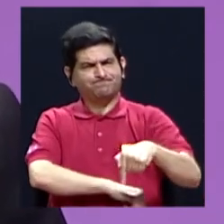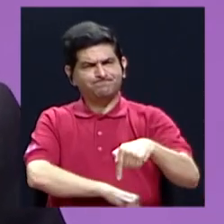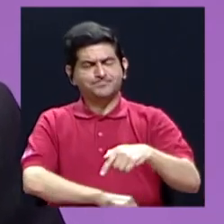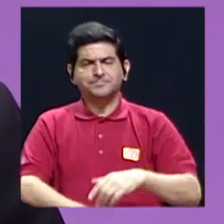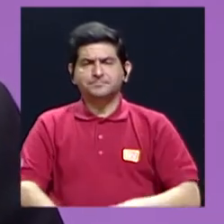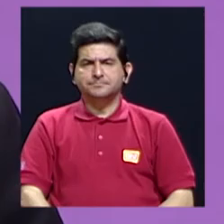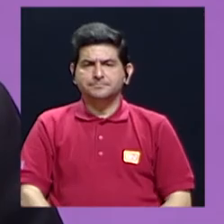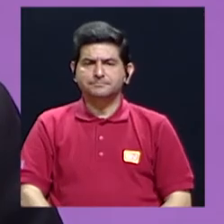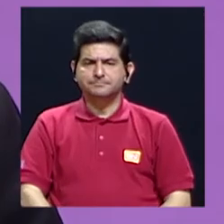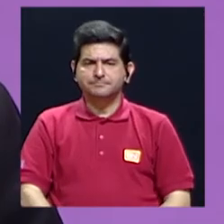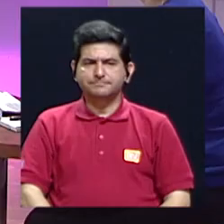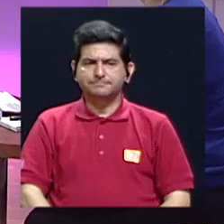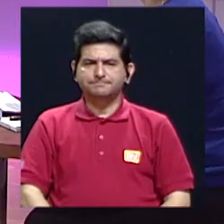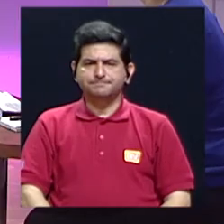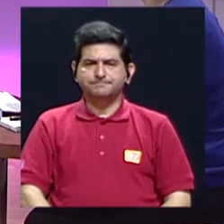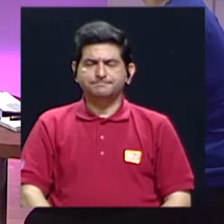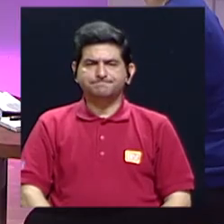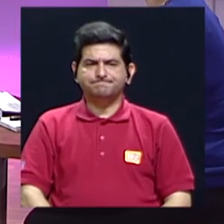digamos,